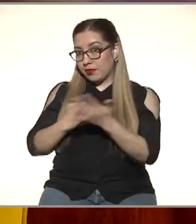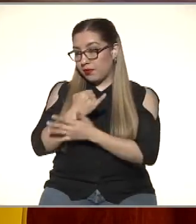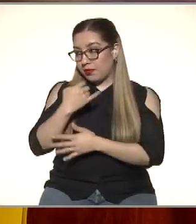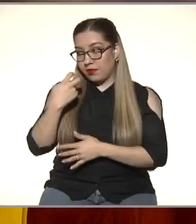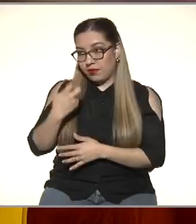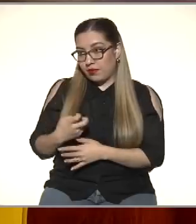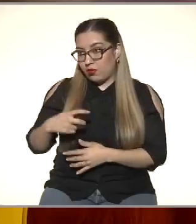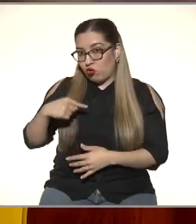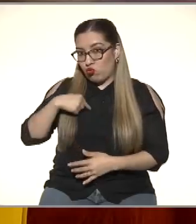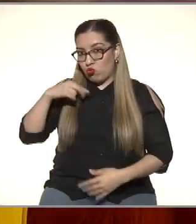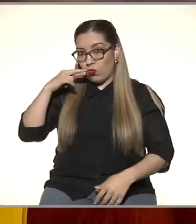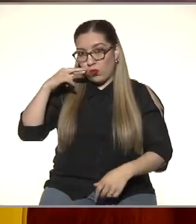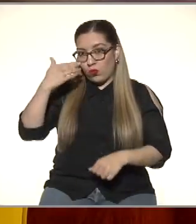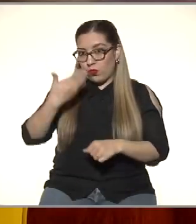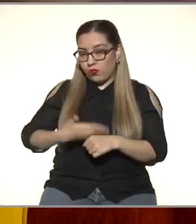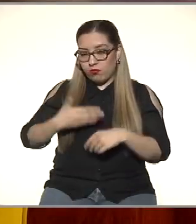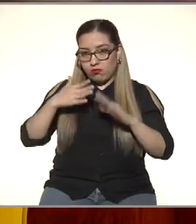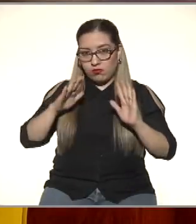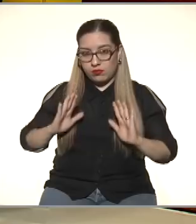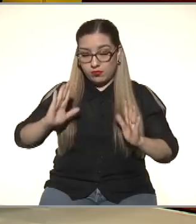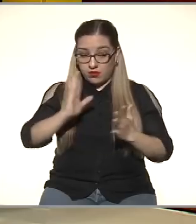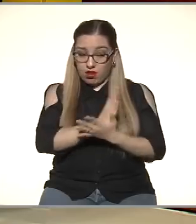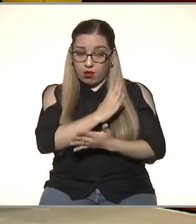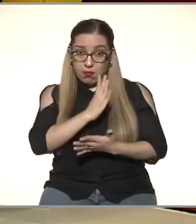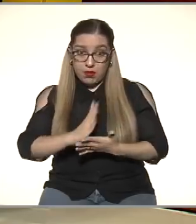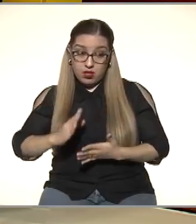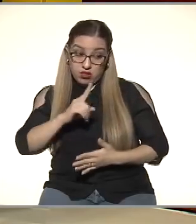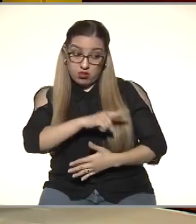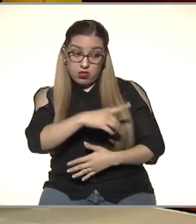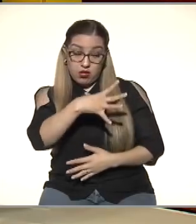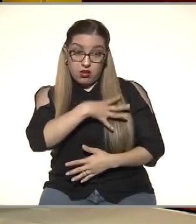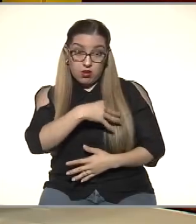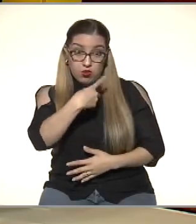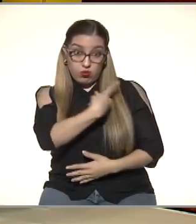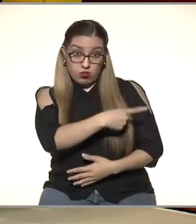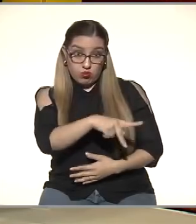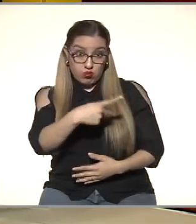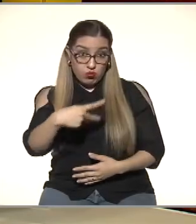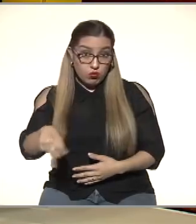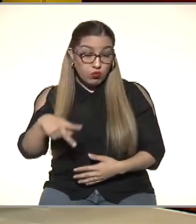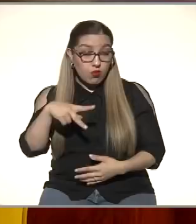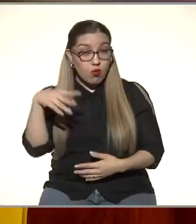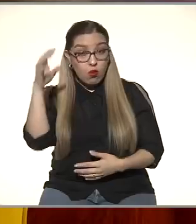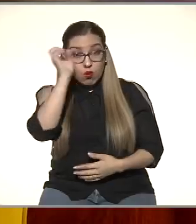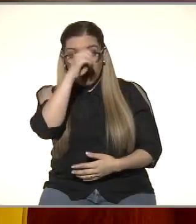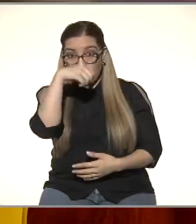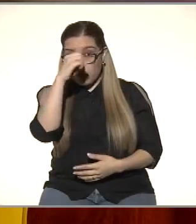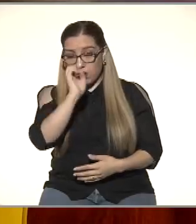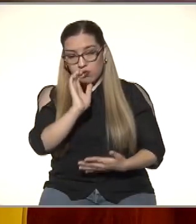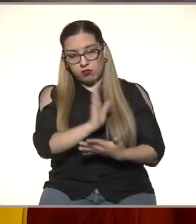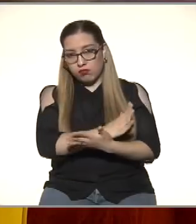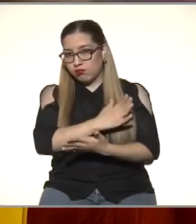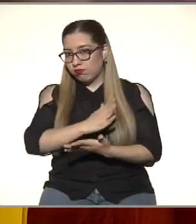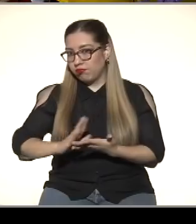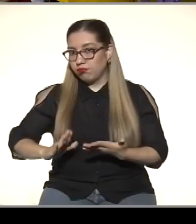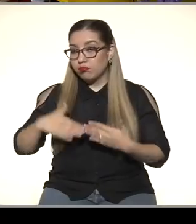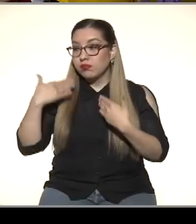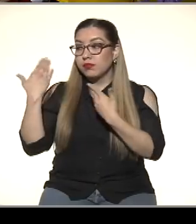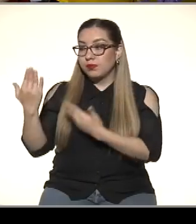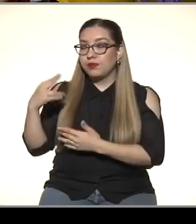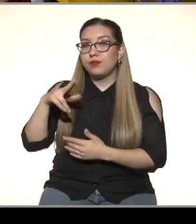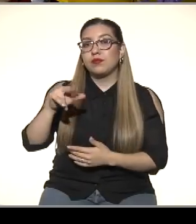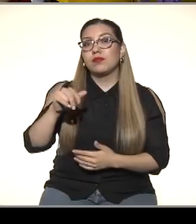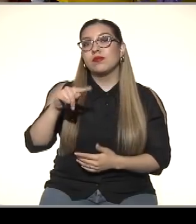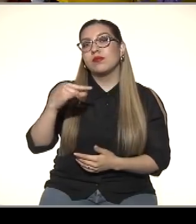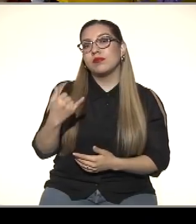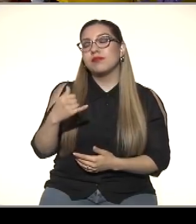poner, independientemente de dónde estén los hijos, de lo que opinen los hijos y de lo que esté pasando con ellos. De acuerdo. Nati. Pues